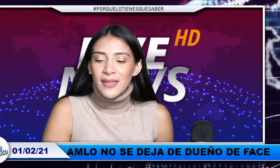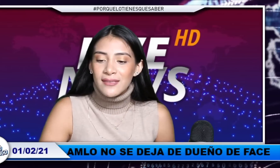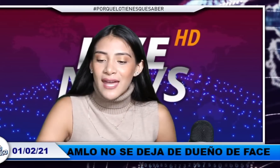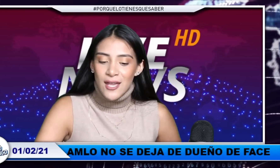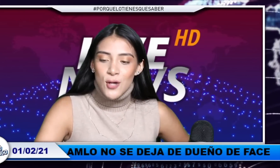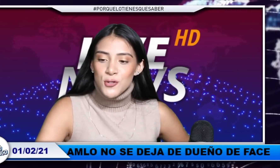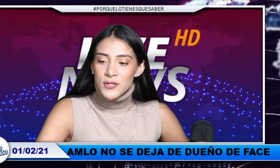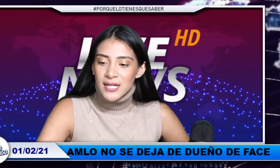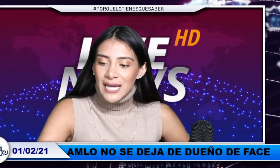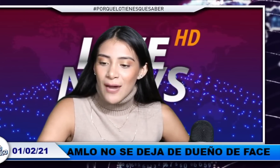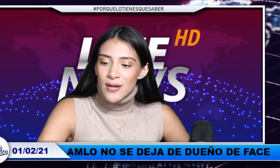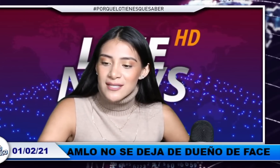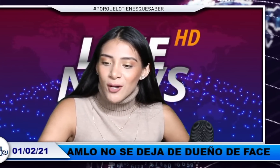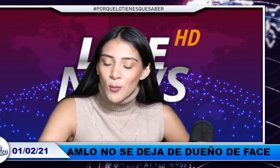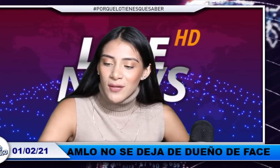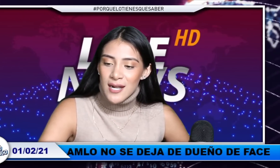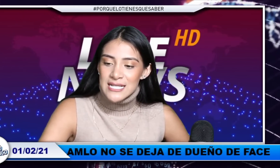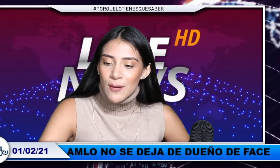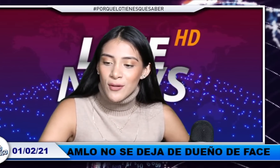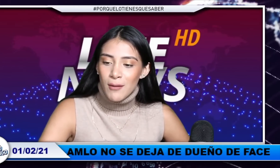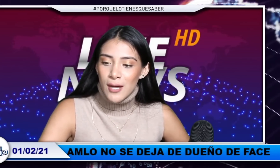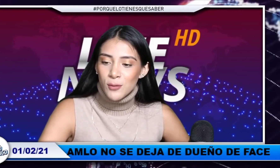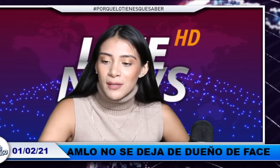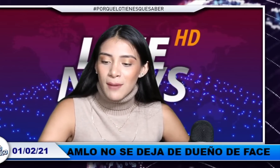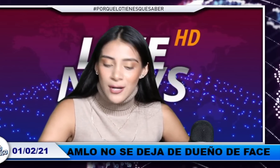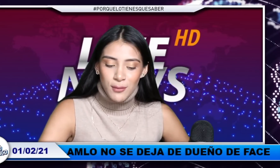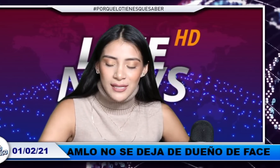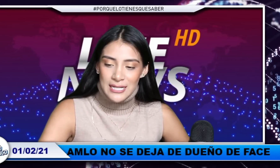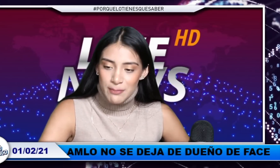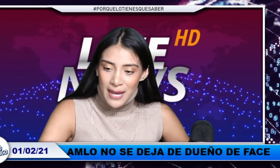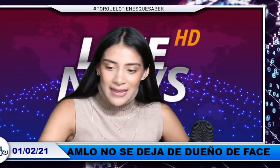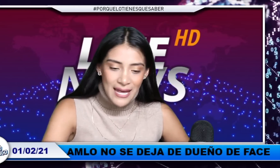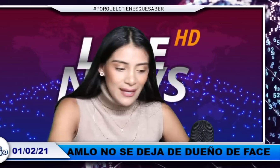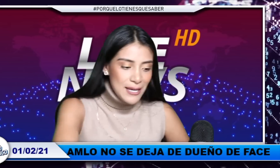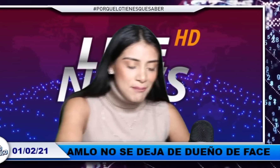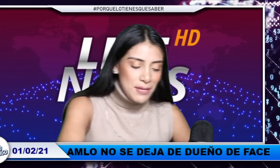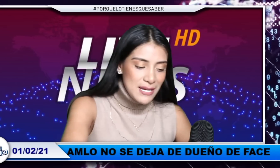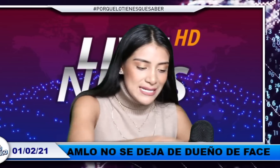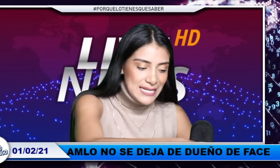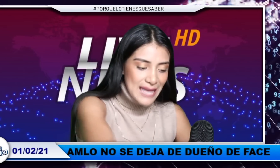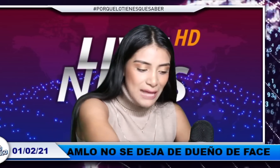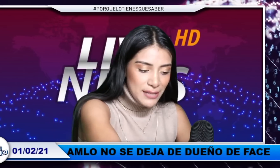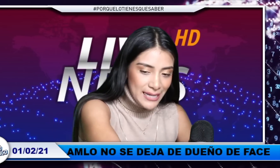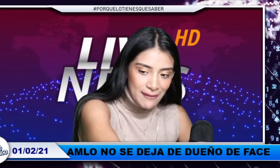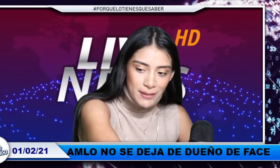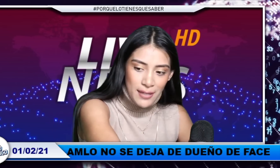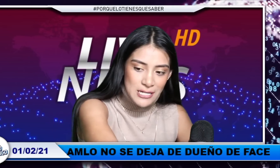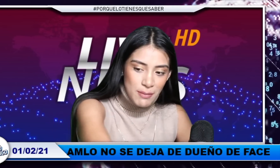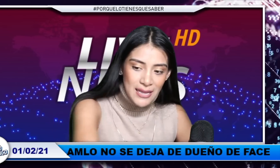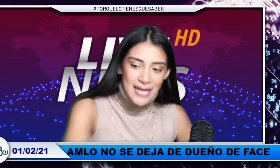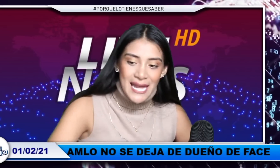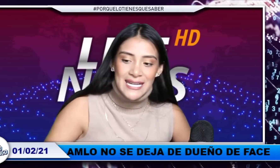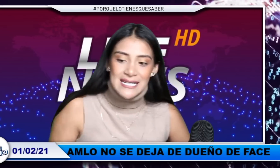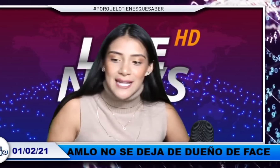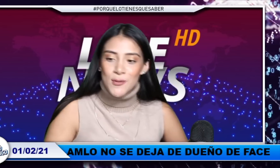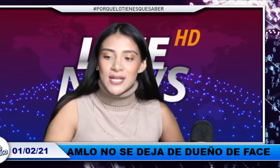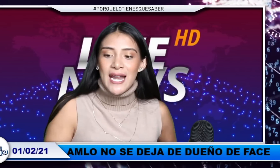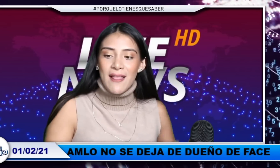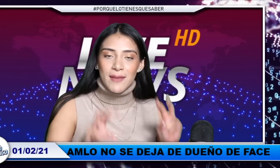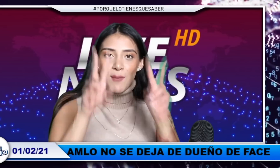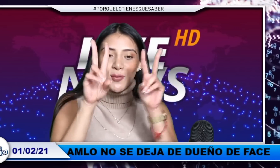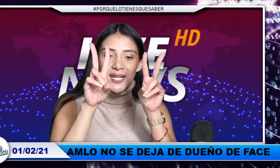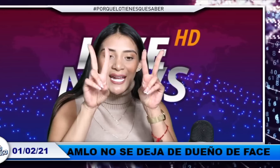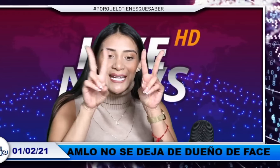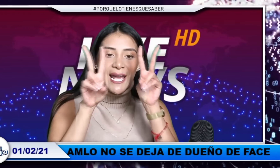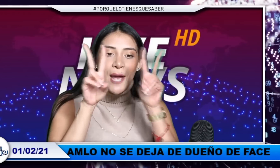muy contenta. Yo sé que ahora sí que, como diría el chavo del barrio me respalda, mi vecindad, mi gente me respalda, y aquí estamos